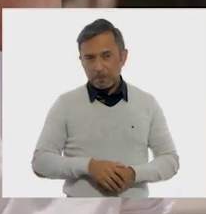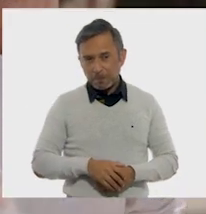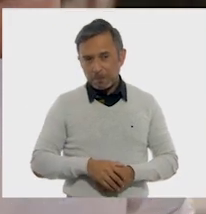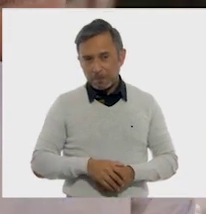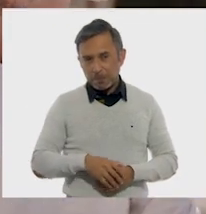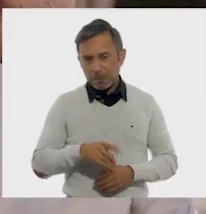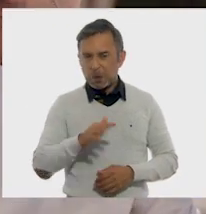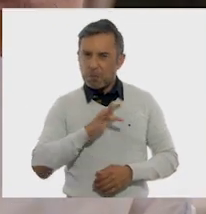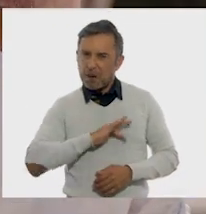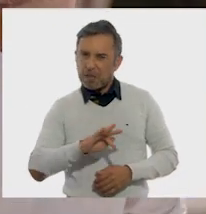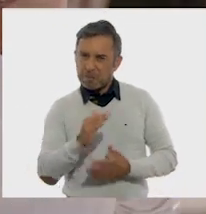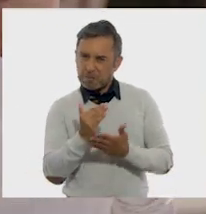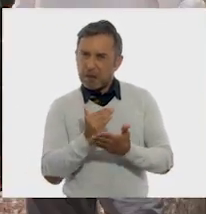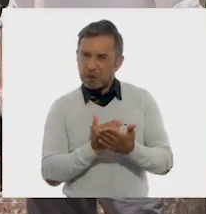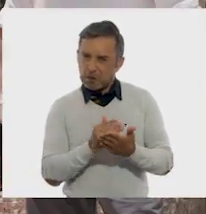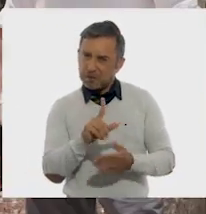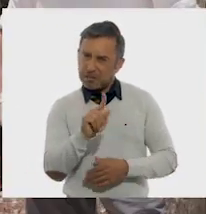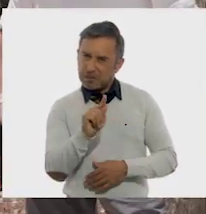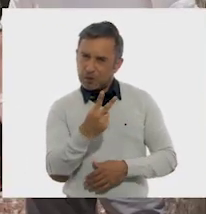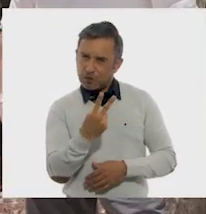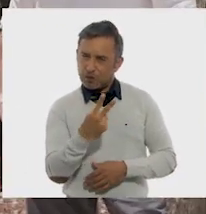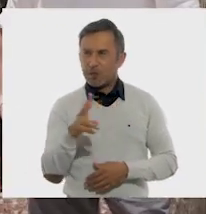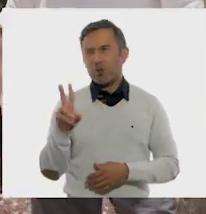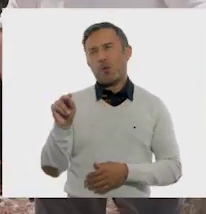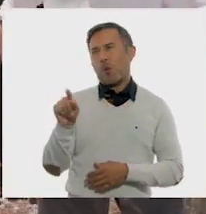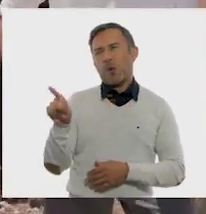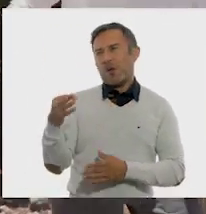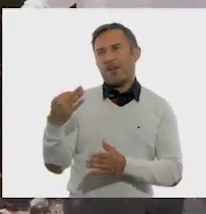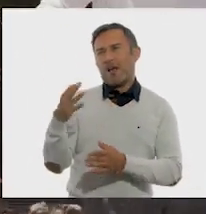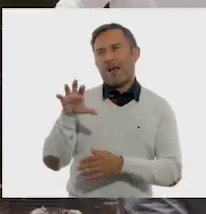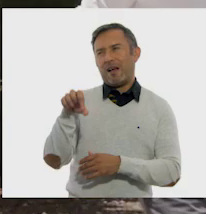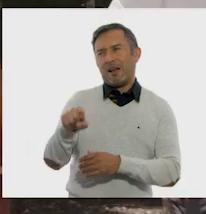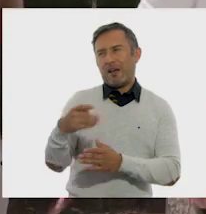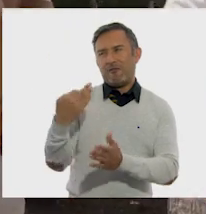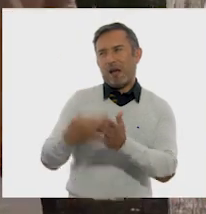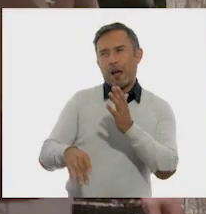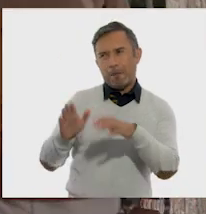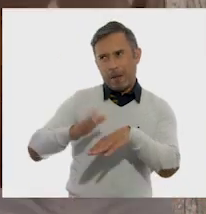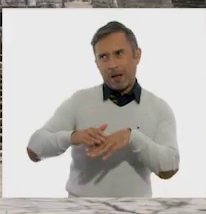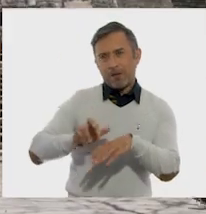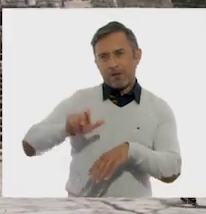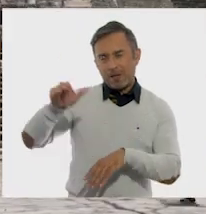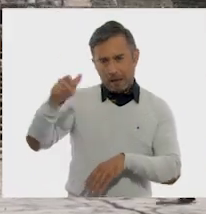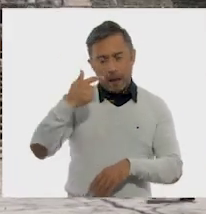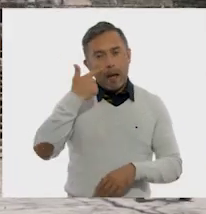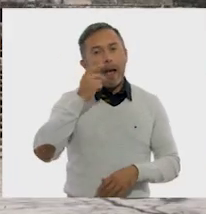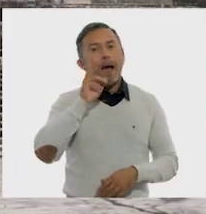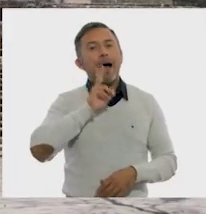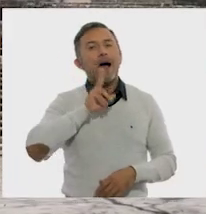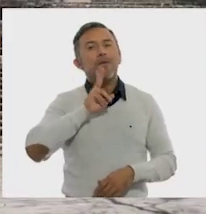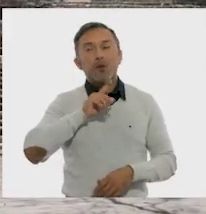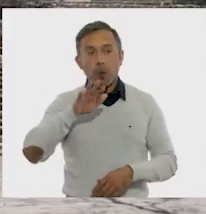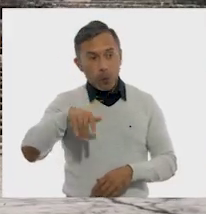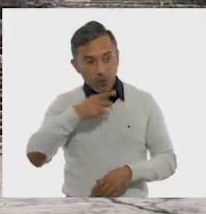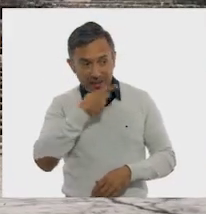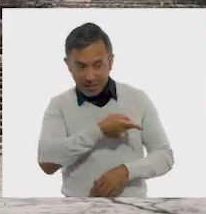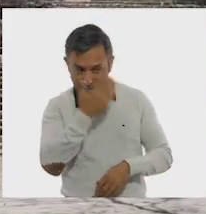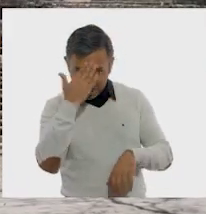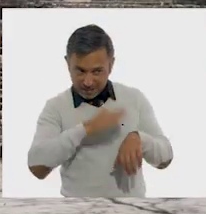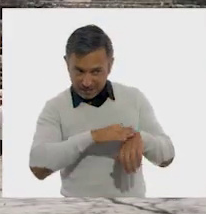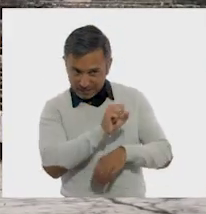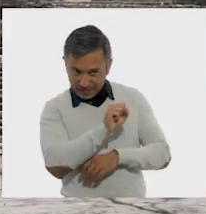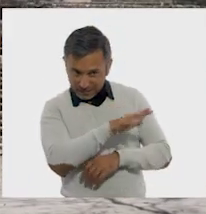que sus 72. Nah, te quedaste muy corto. ¿Sí? Vamos a ver. Dijiste 65.